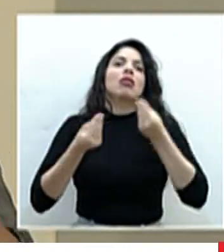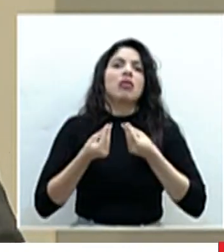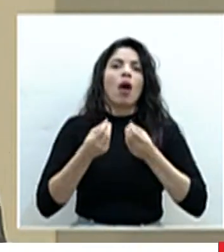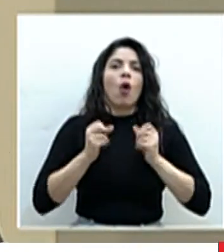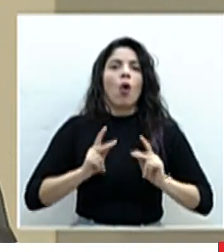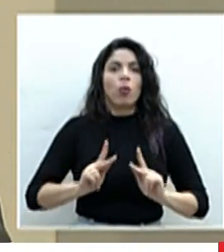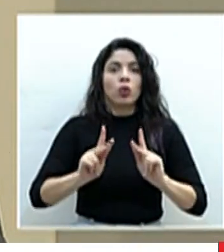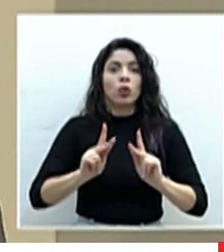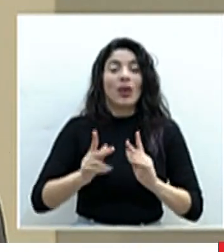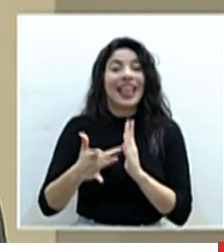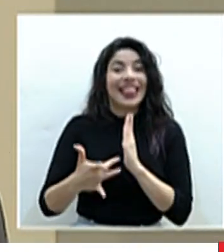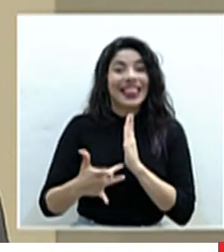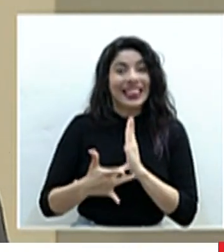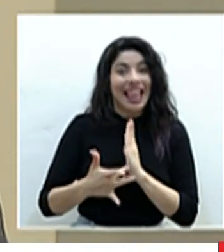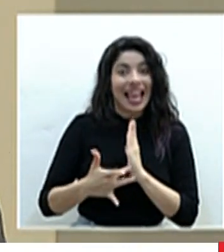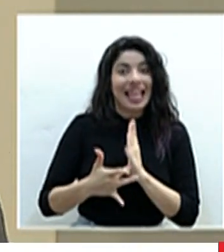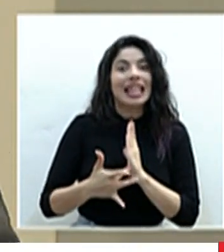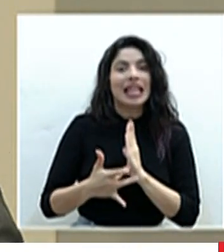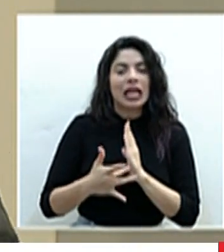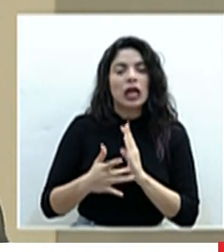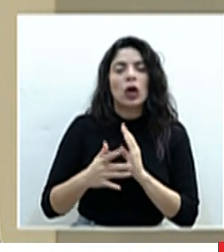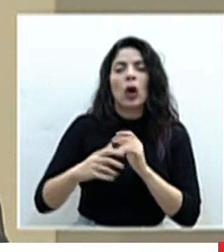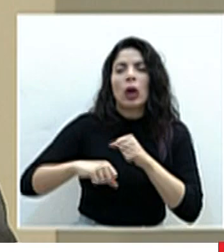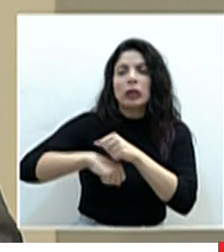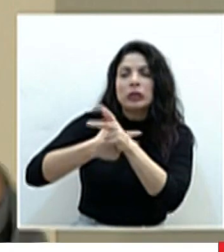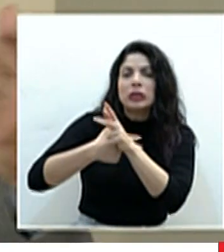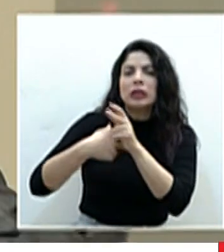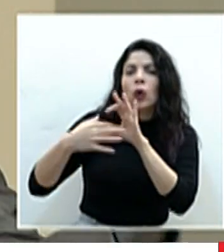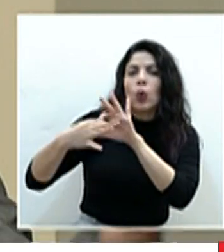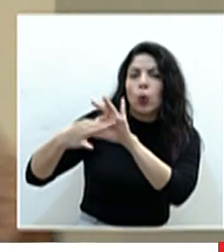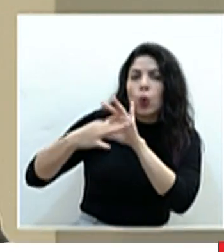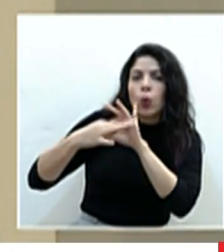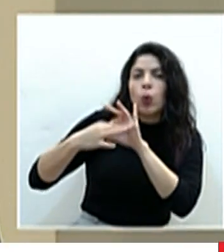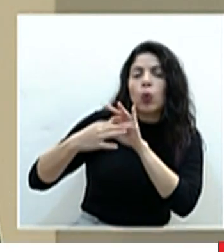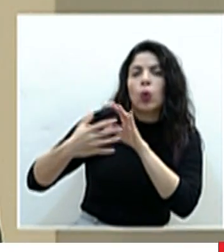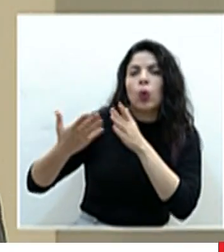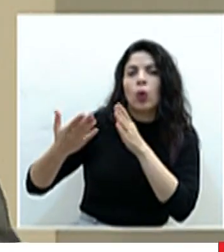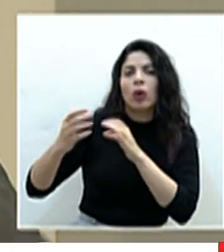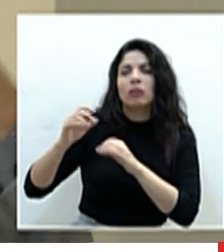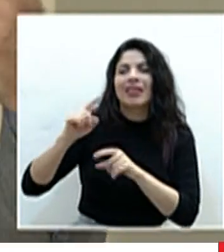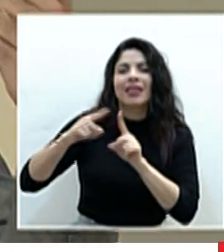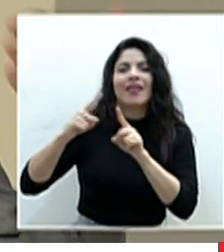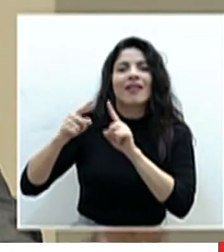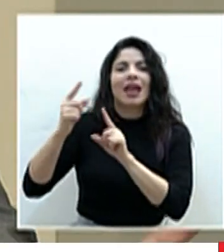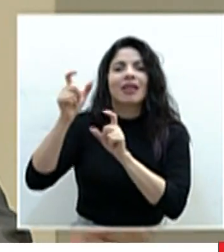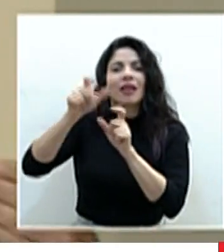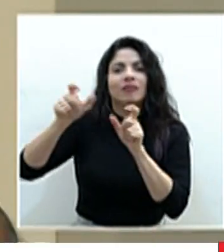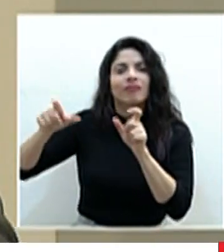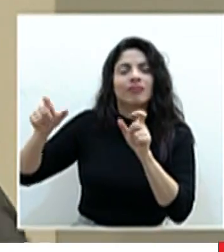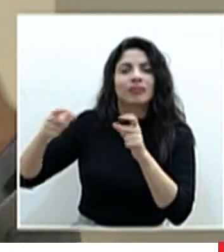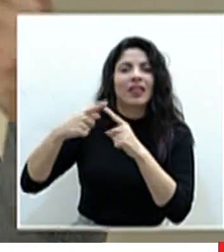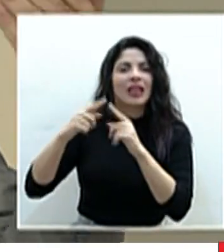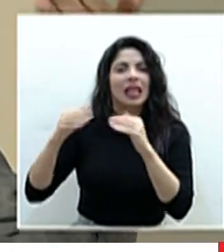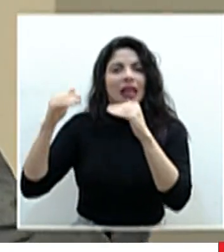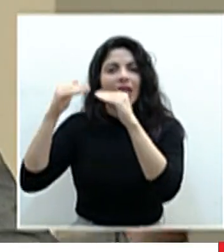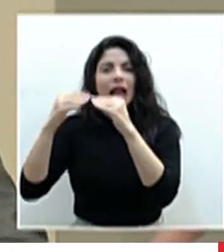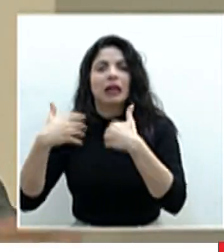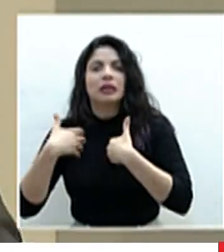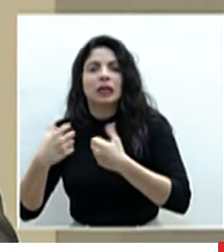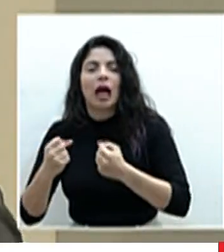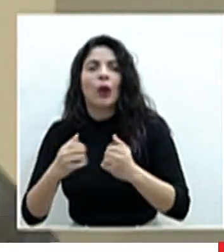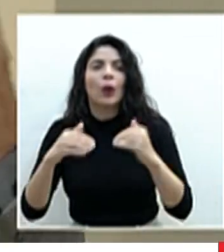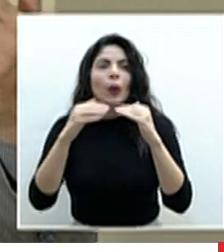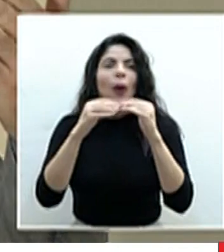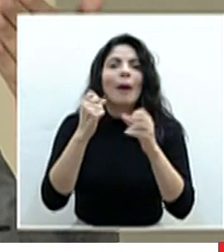marco técnico, reuniones de comunicación y coordinación con homólogos de diferentes niveles, en materia de salud, en materia de